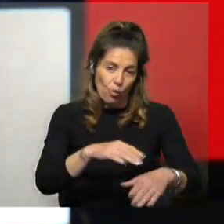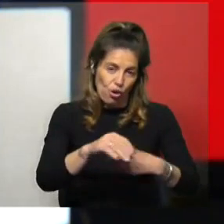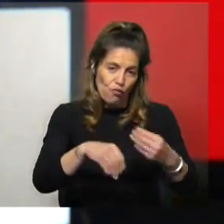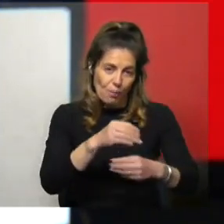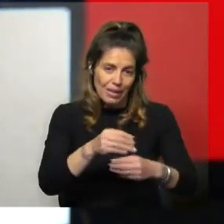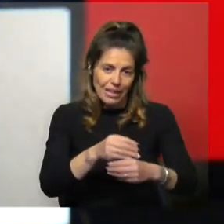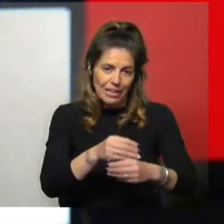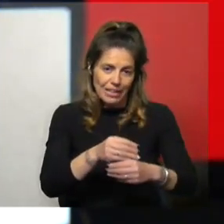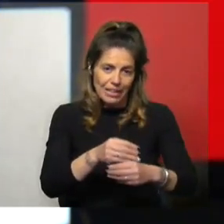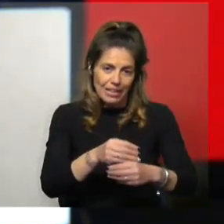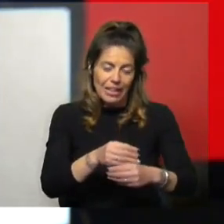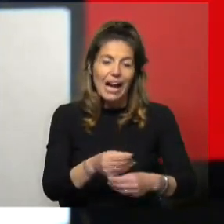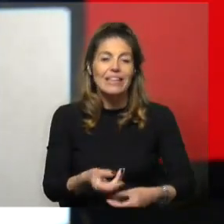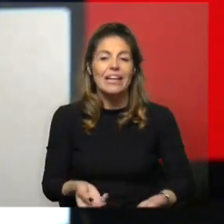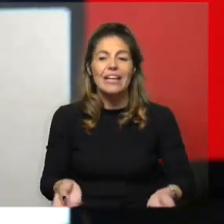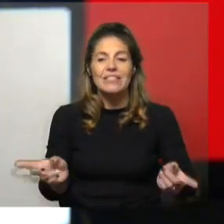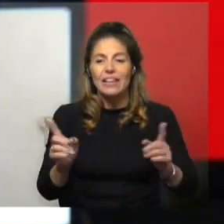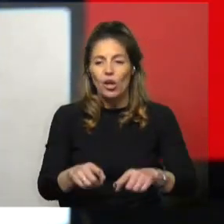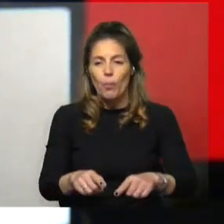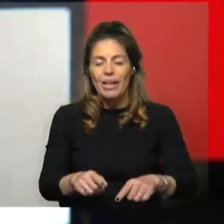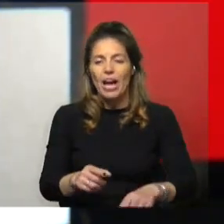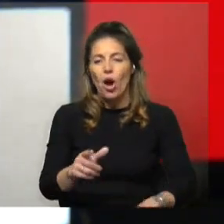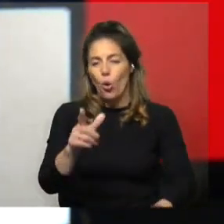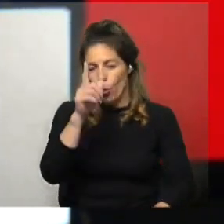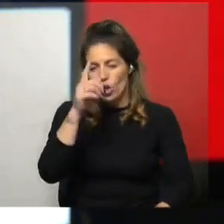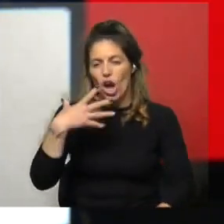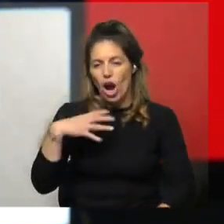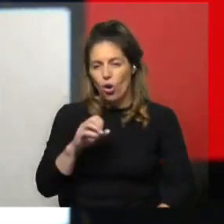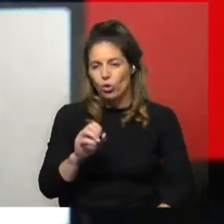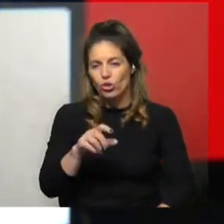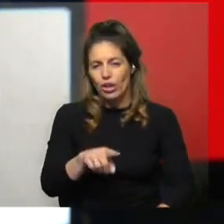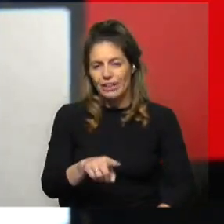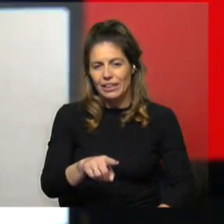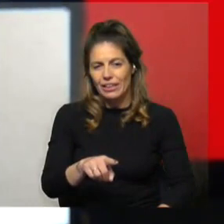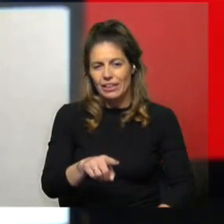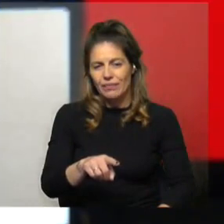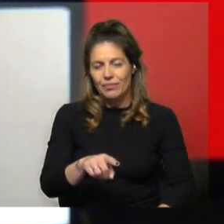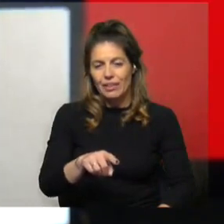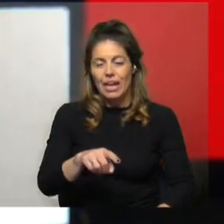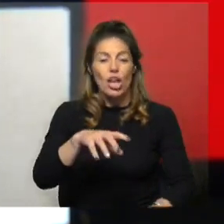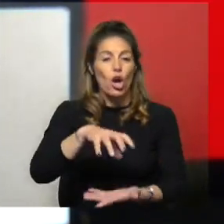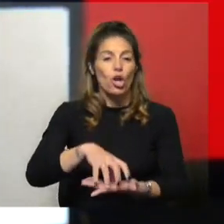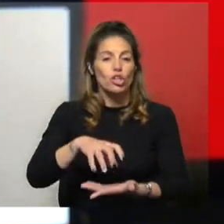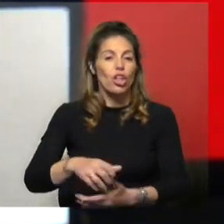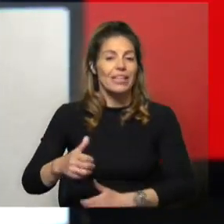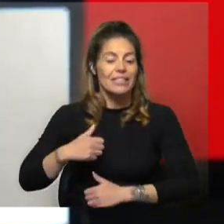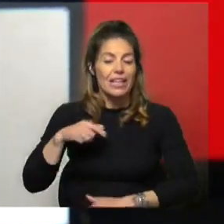hasta que se recupera el paradero quizás ya Julio agosto de ese mismo año en el quinto de artillería de mis padres que a mi hermana